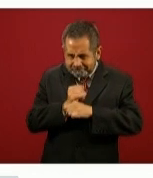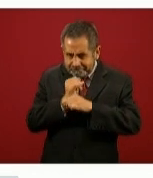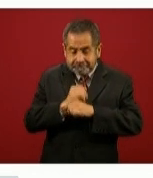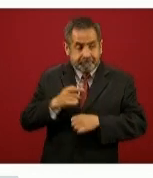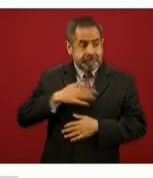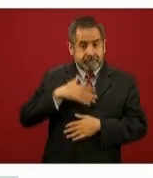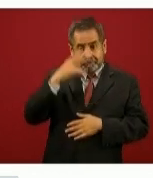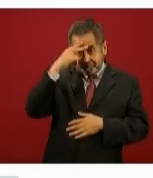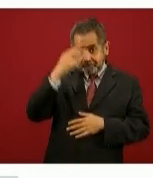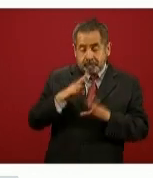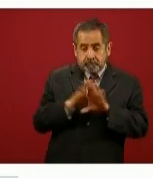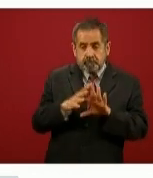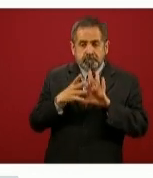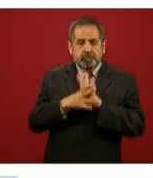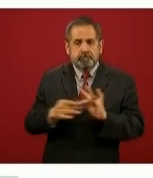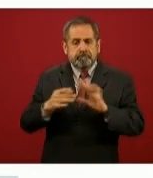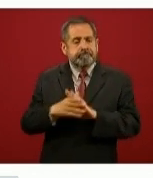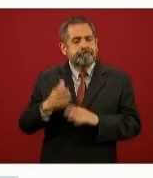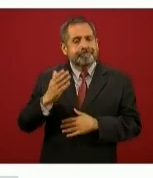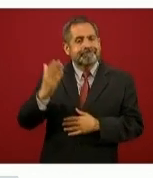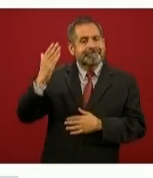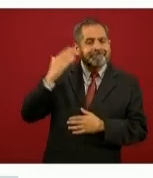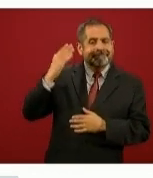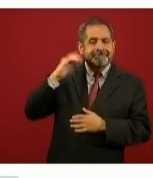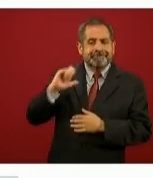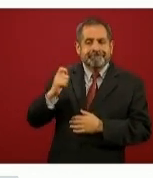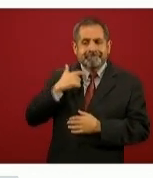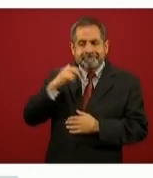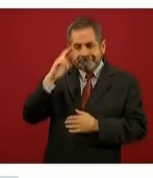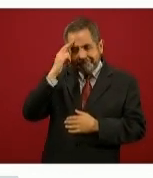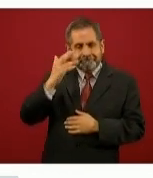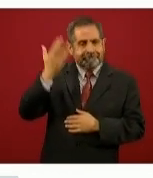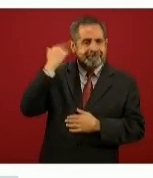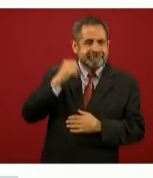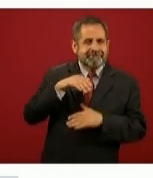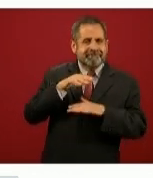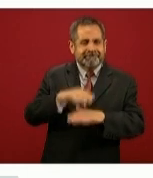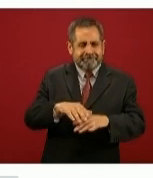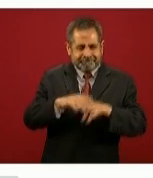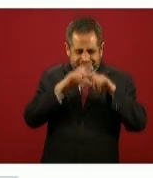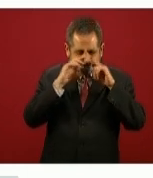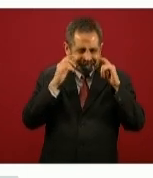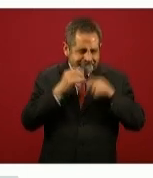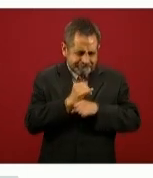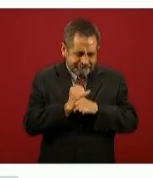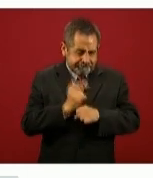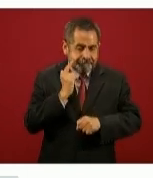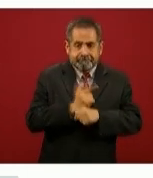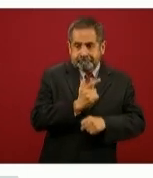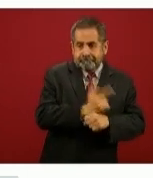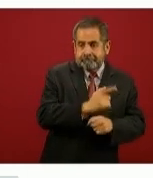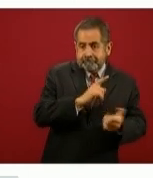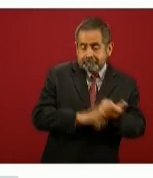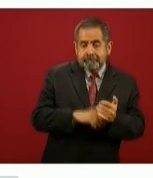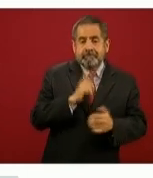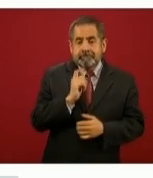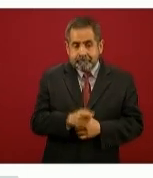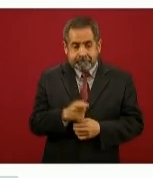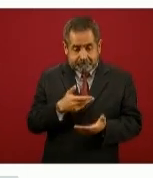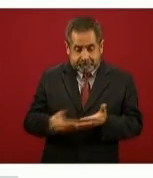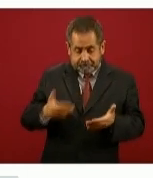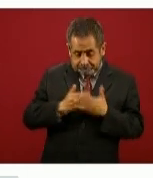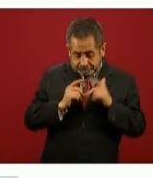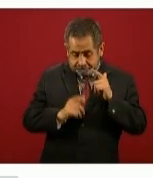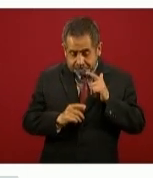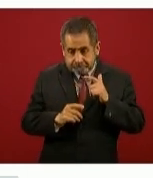tener México por la experiencia vivida y la extensa documentación científica sobre el comportamiento de este virus en el